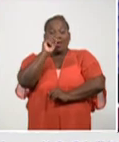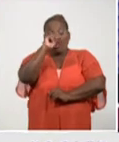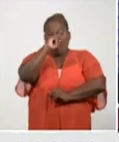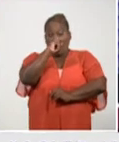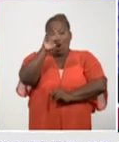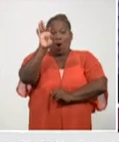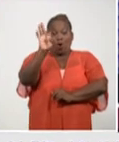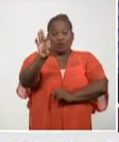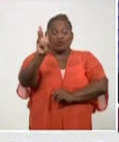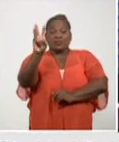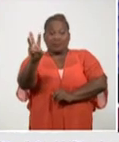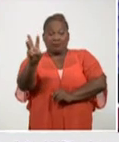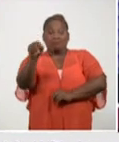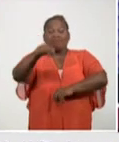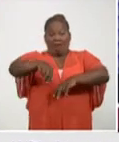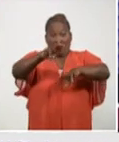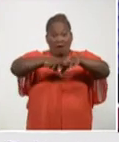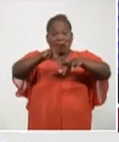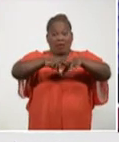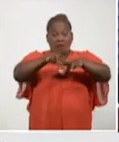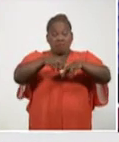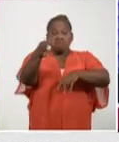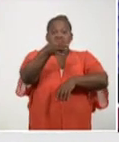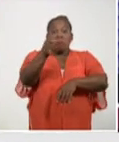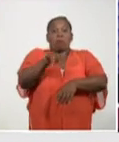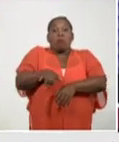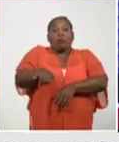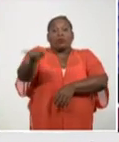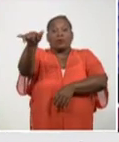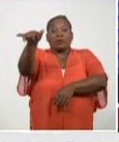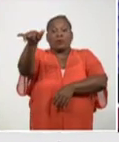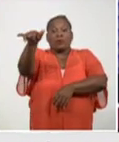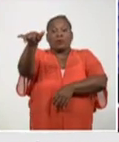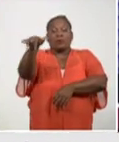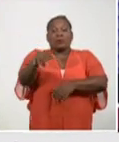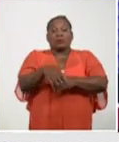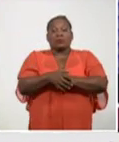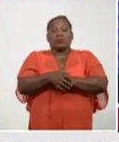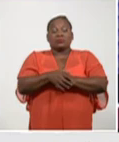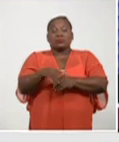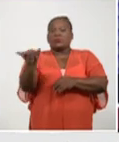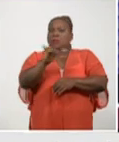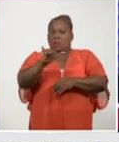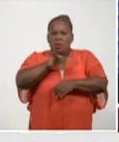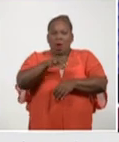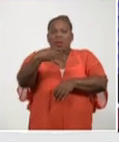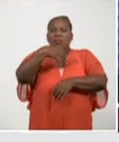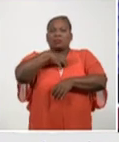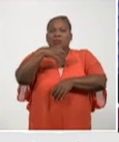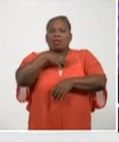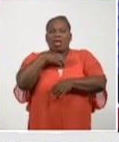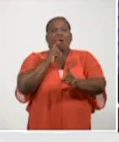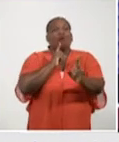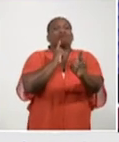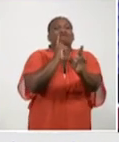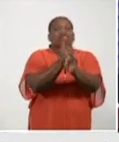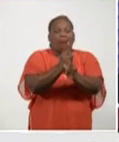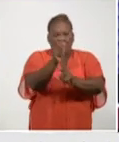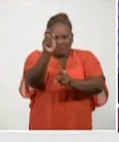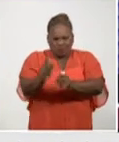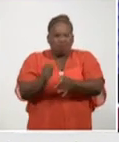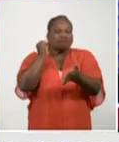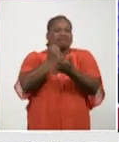de aquí de la provincia de La Habana, del municipio Boyero, también antecedente de contacto con un caso